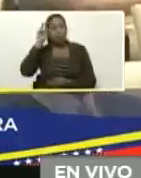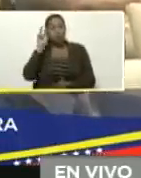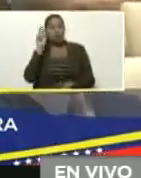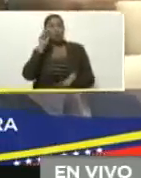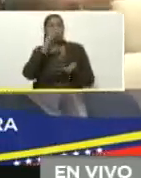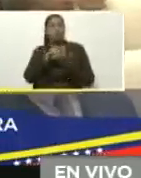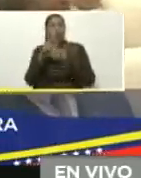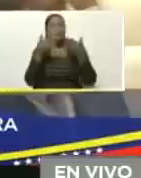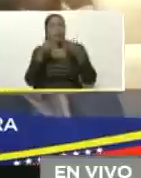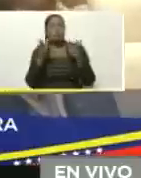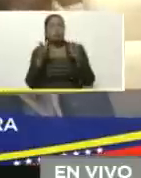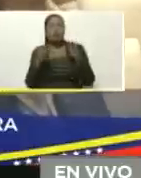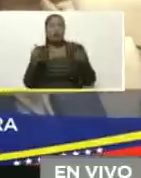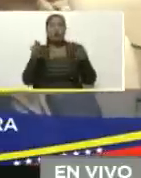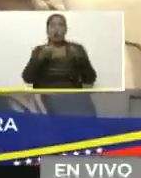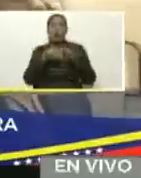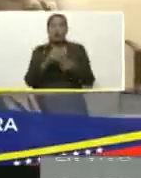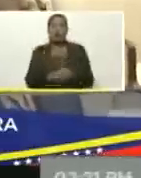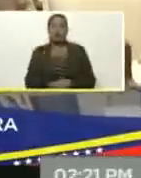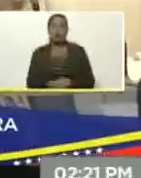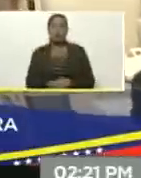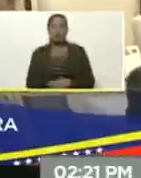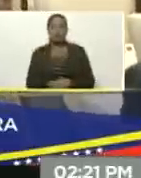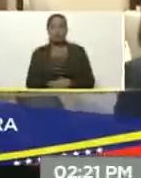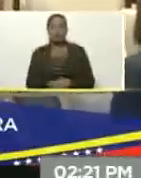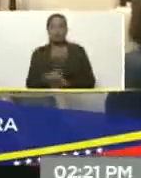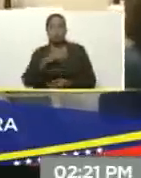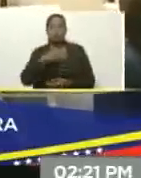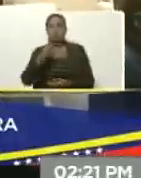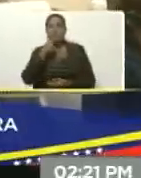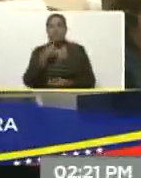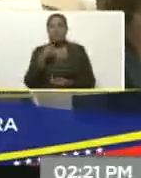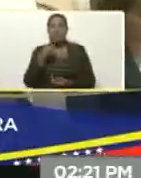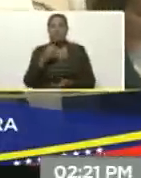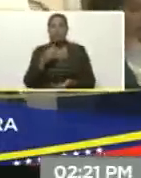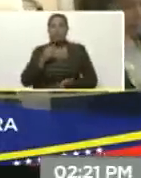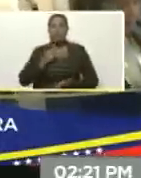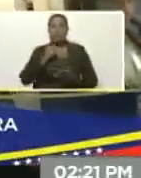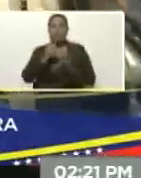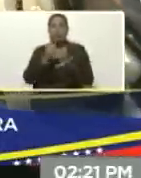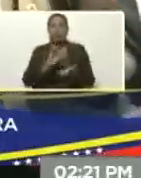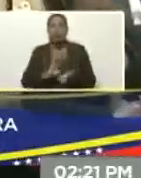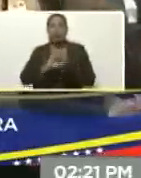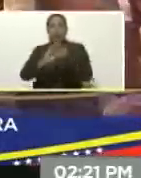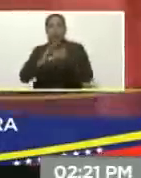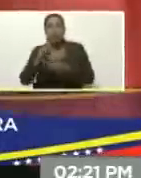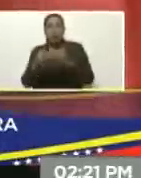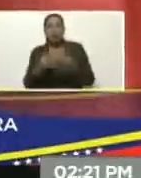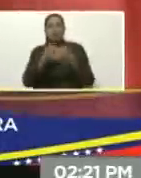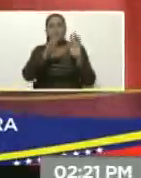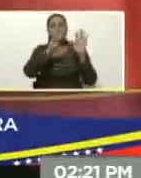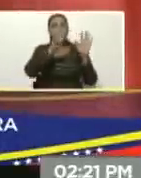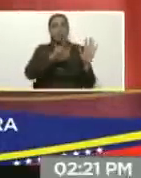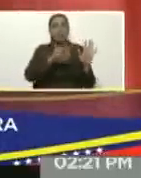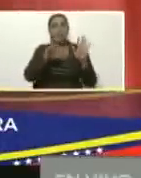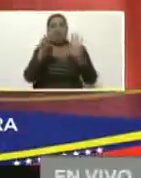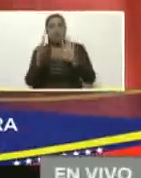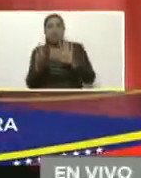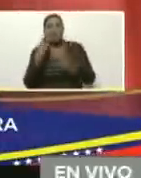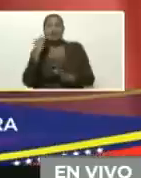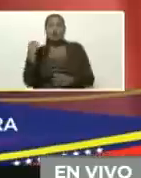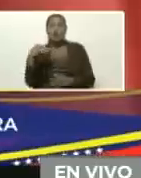la apertura. Hemos facilitado becas en Turquía para 76